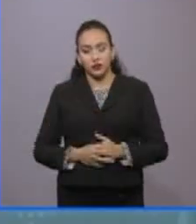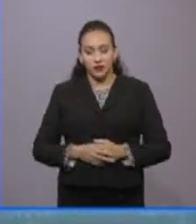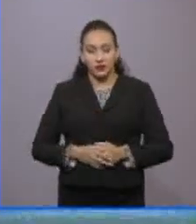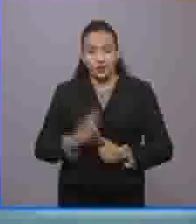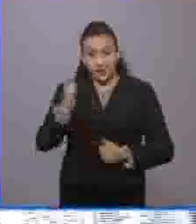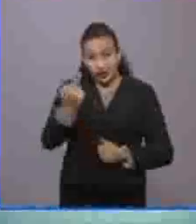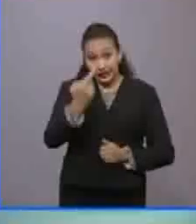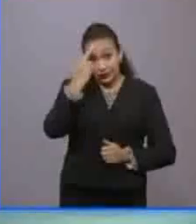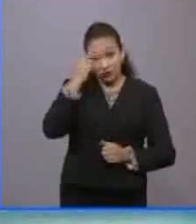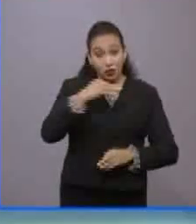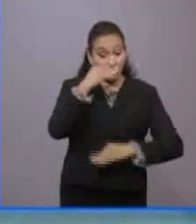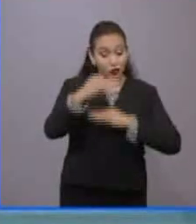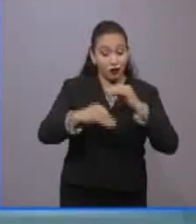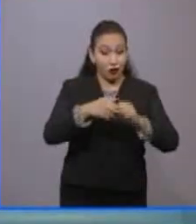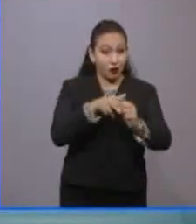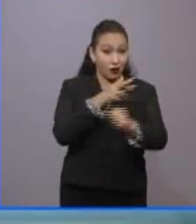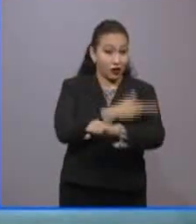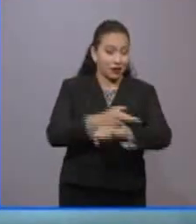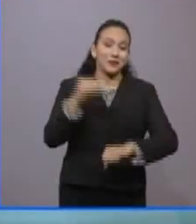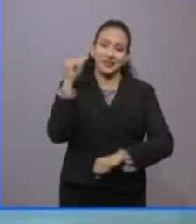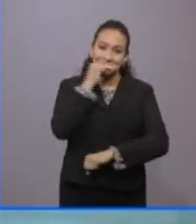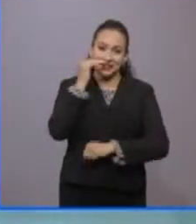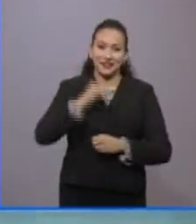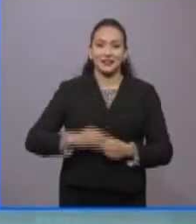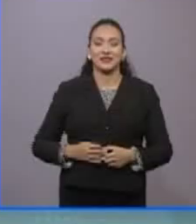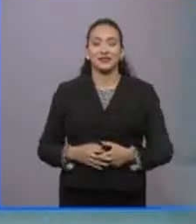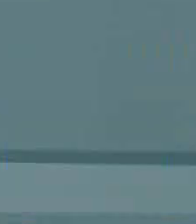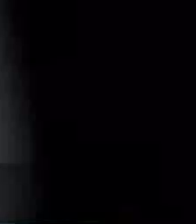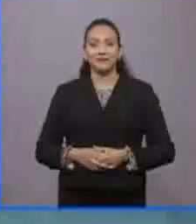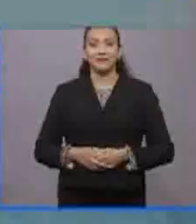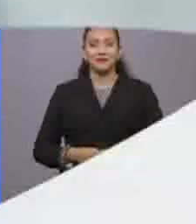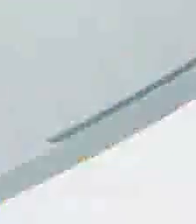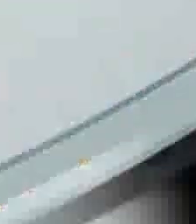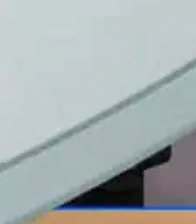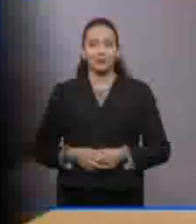Recuerde que todos los trámites son gratuitos.